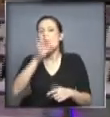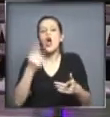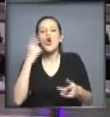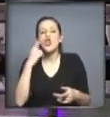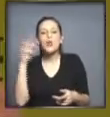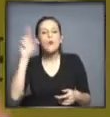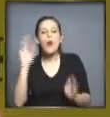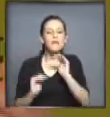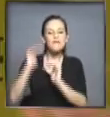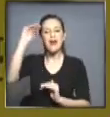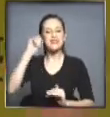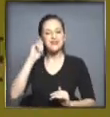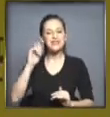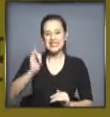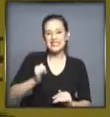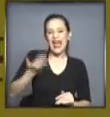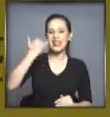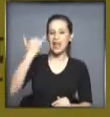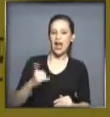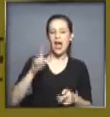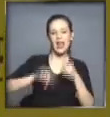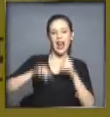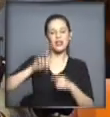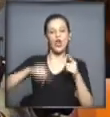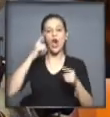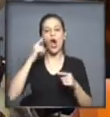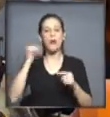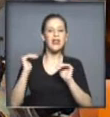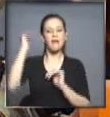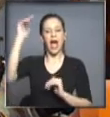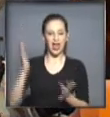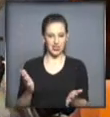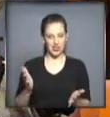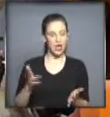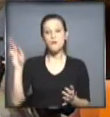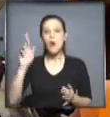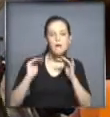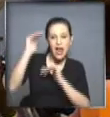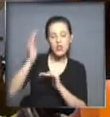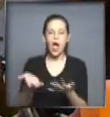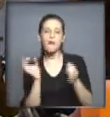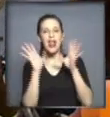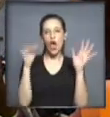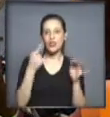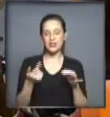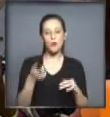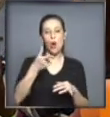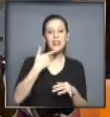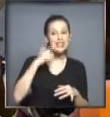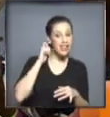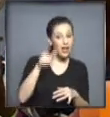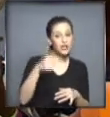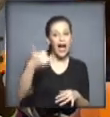alguien? Sí, estuve con chicas más grandes. ¿Usted qué edad tiene? 17. 17. Perdón. ¿Ustedes son